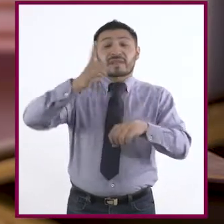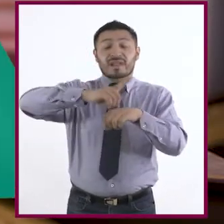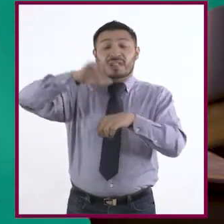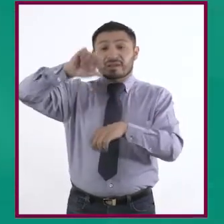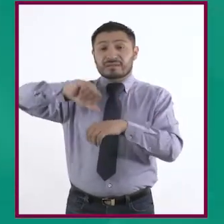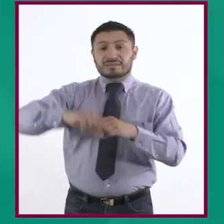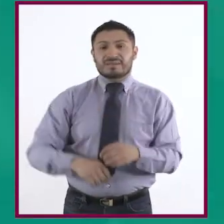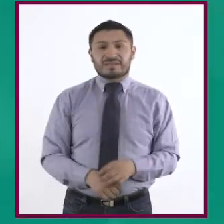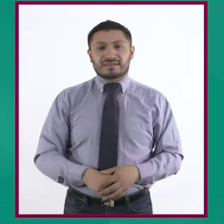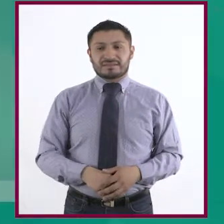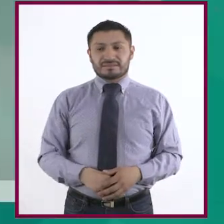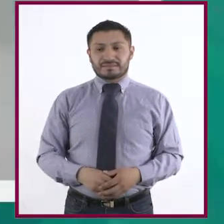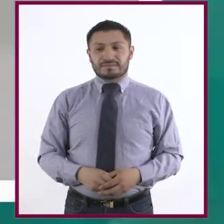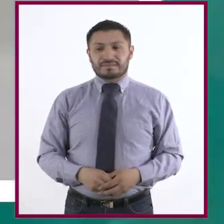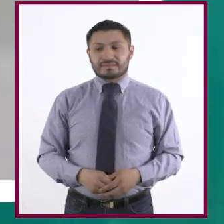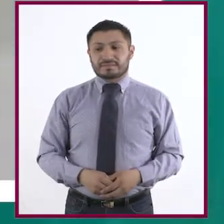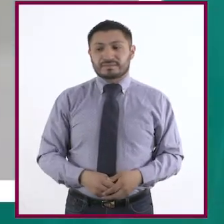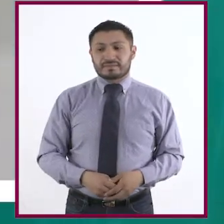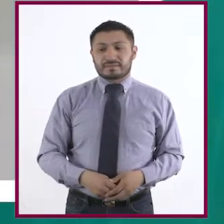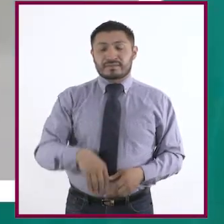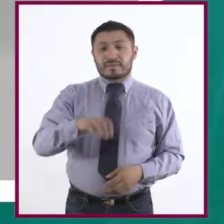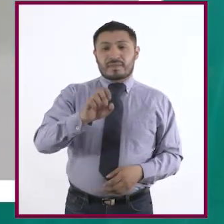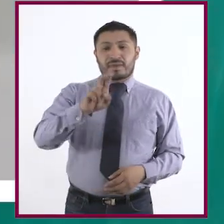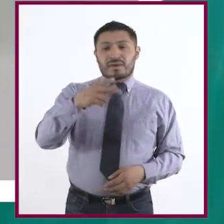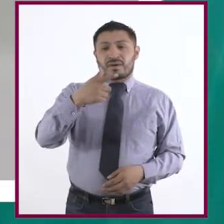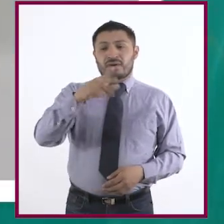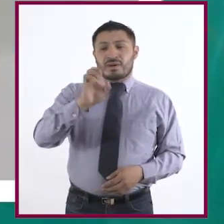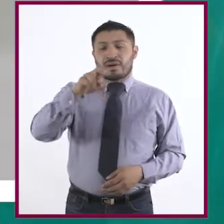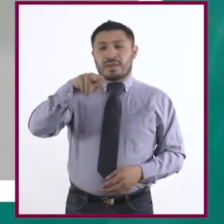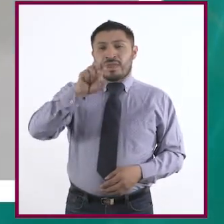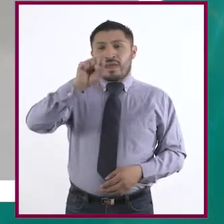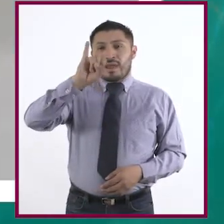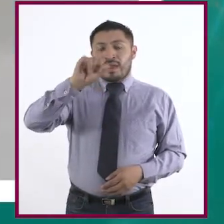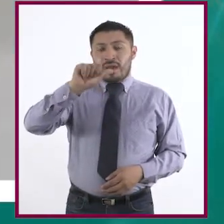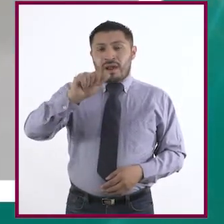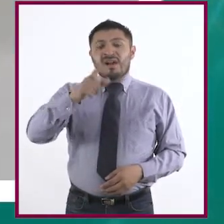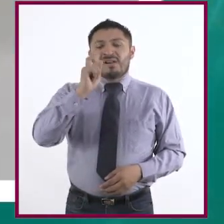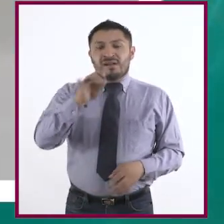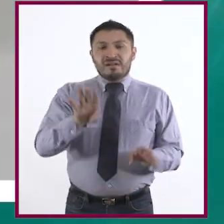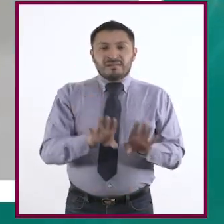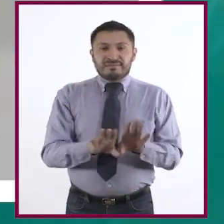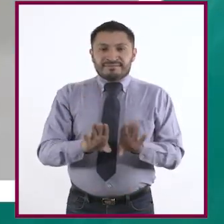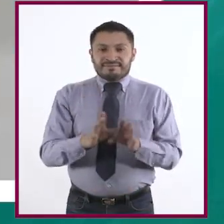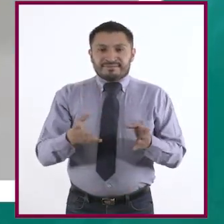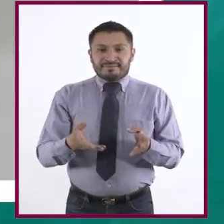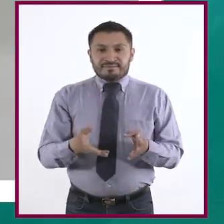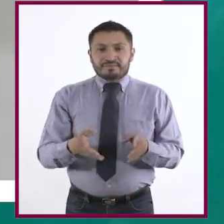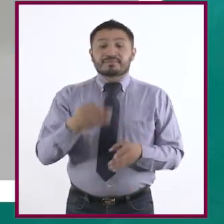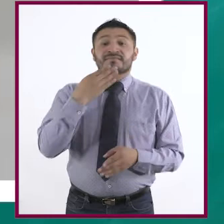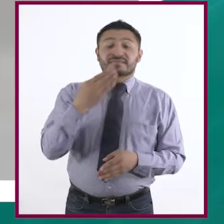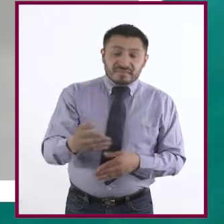hoy. Bien, la eugenesia, su significado